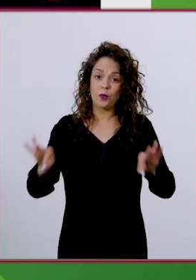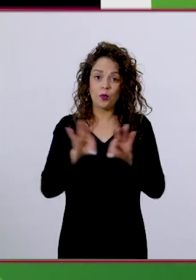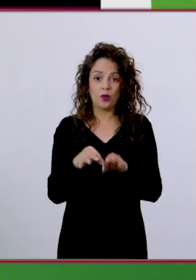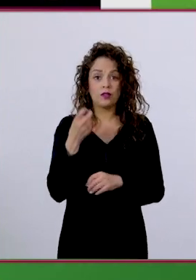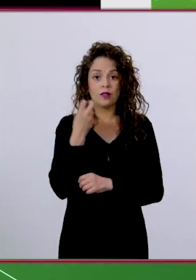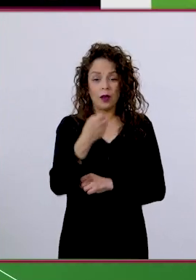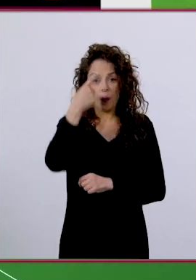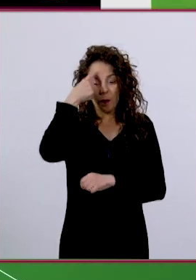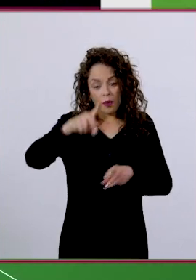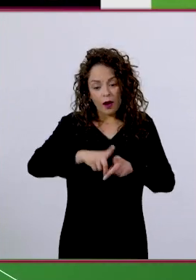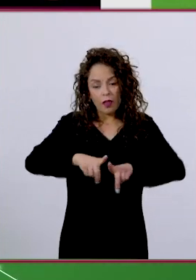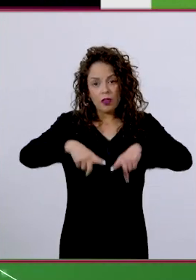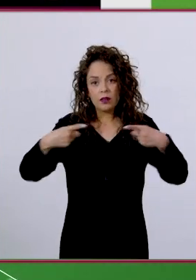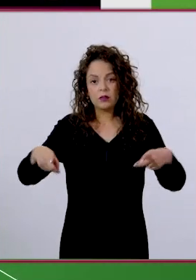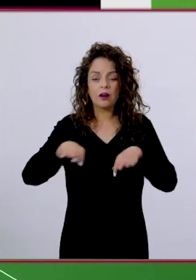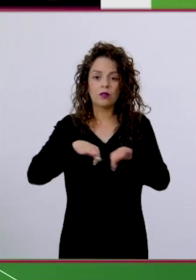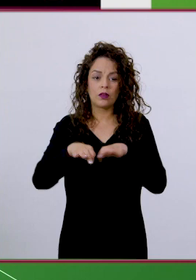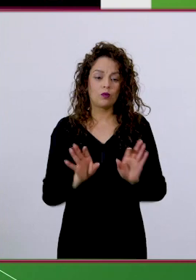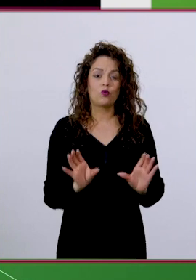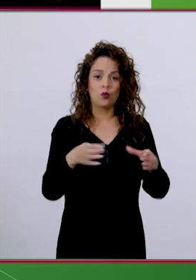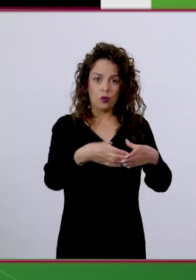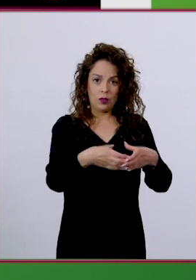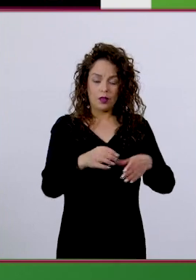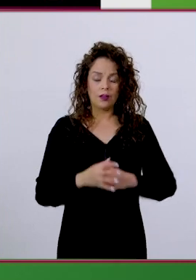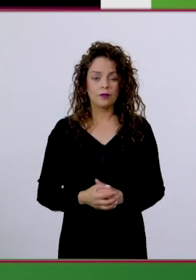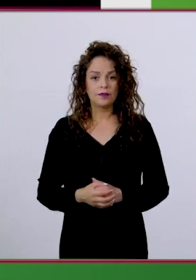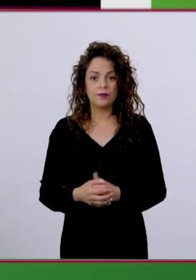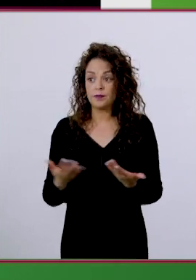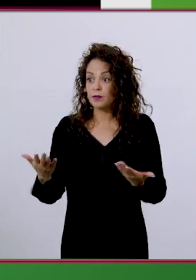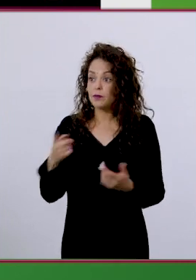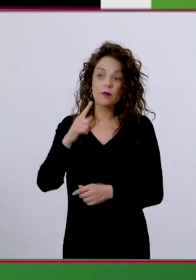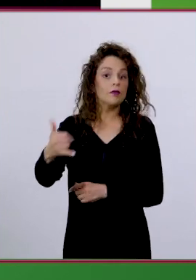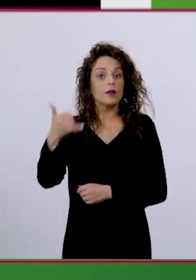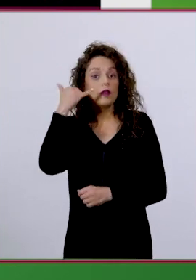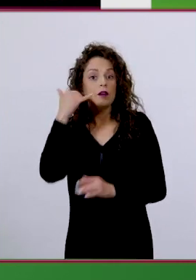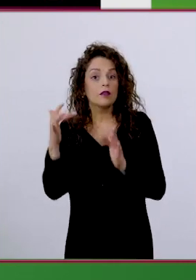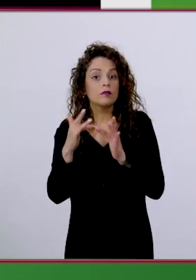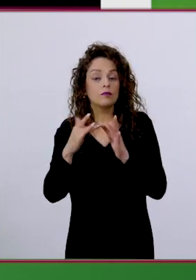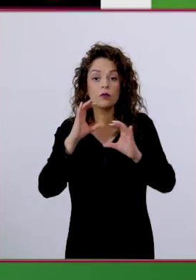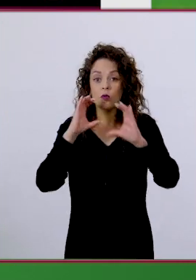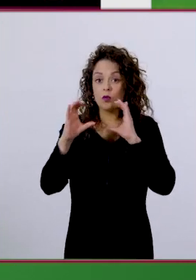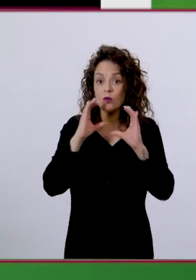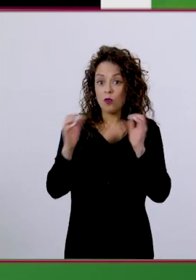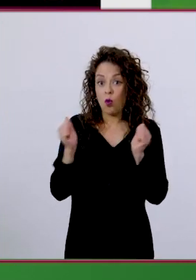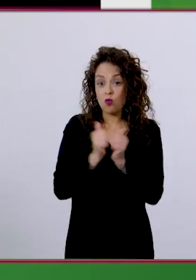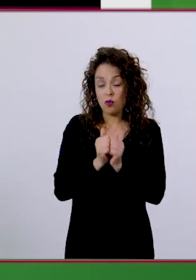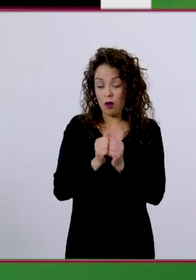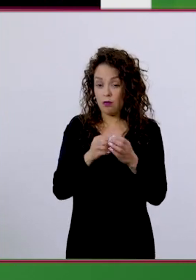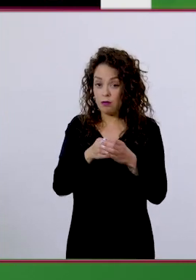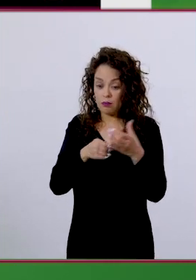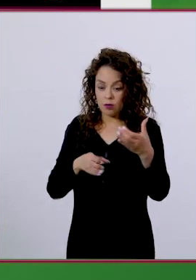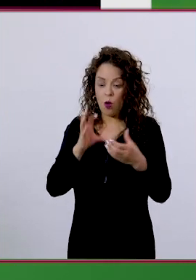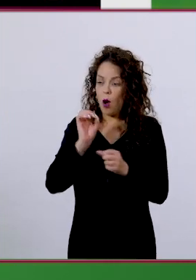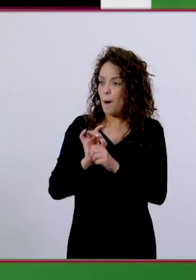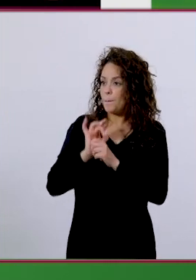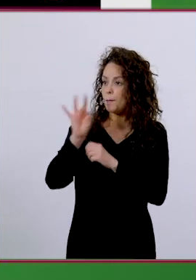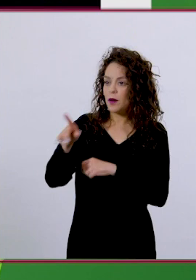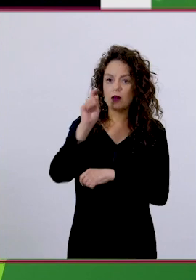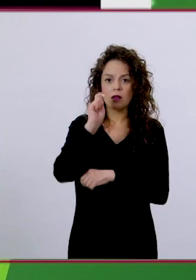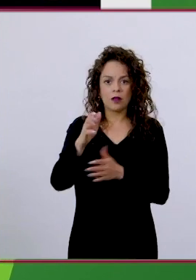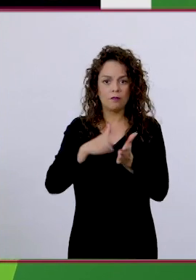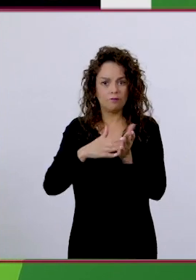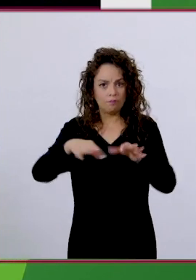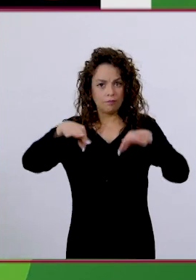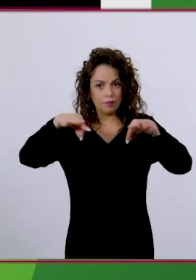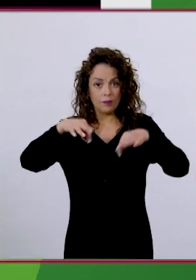el desarrollo del trabajo como tal. La comunicación en cuanto a los celulares y el envío de documentos, pues digamos que